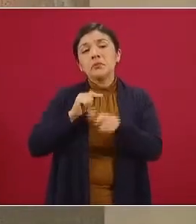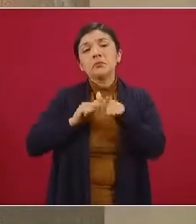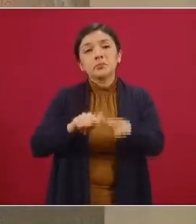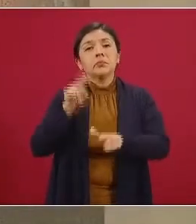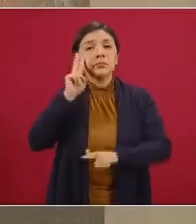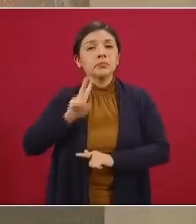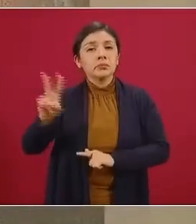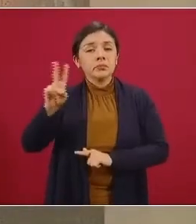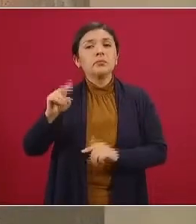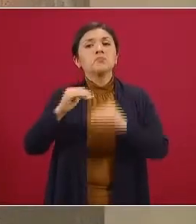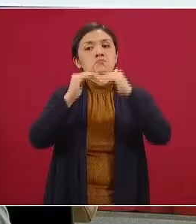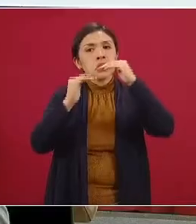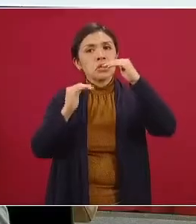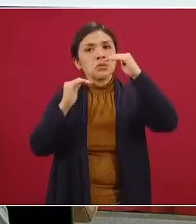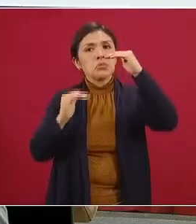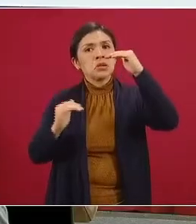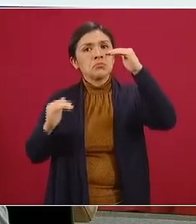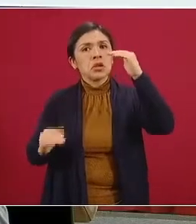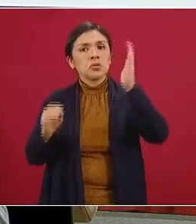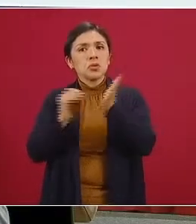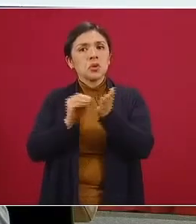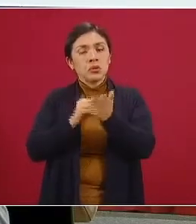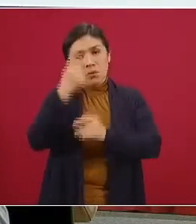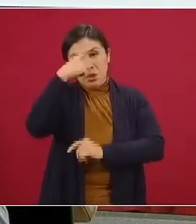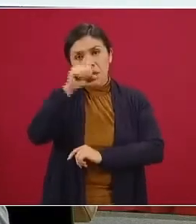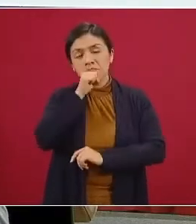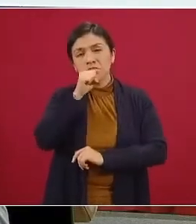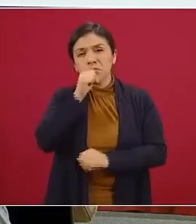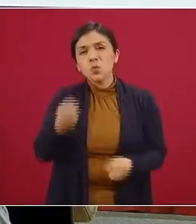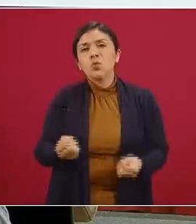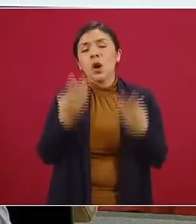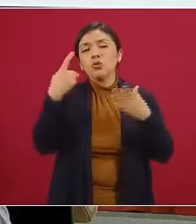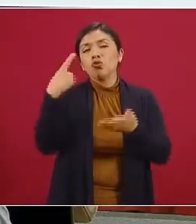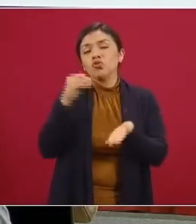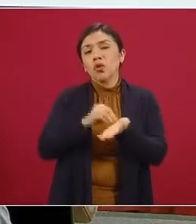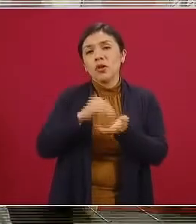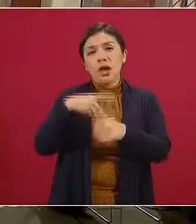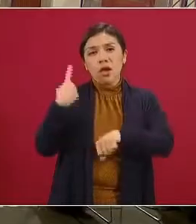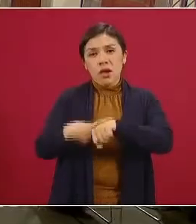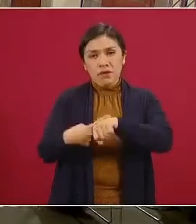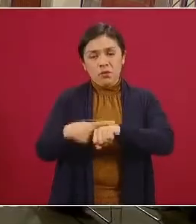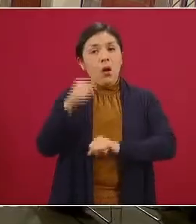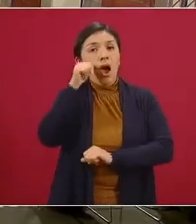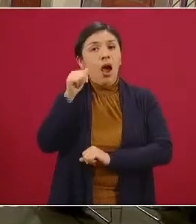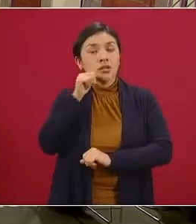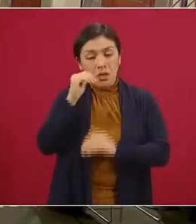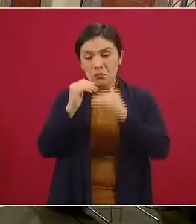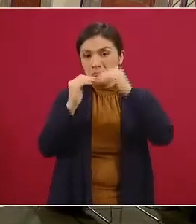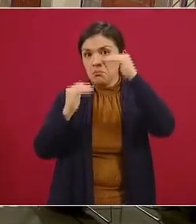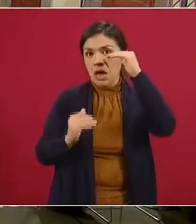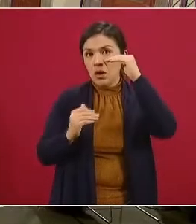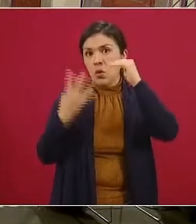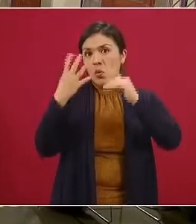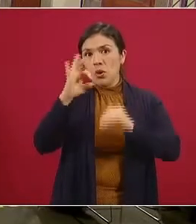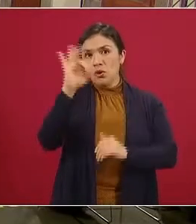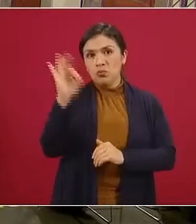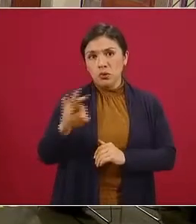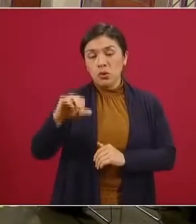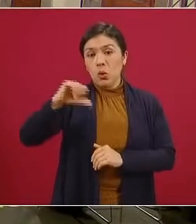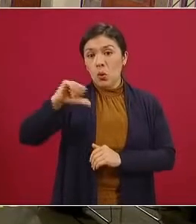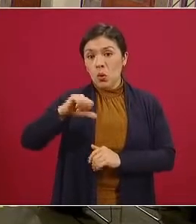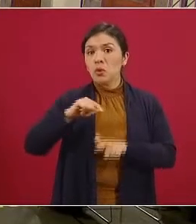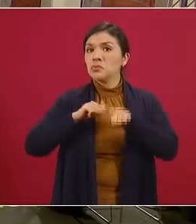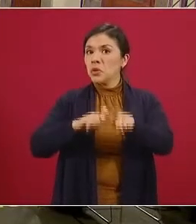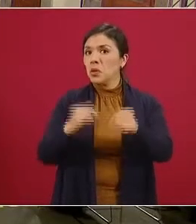descenso, una disminución en el indicador de casos activos. Ayer había ya disminuido a este 4%, hoy día